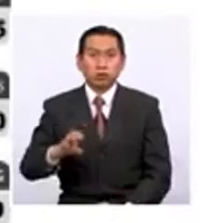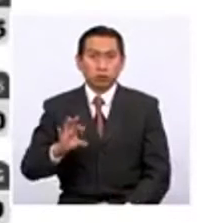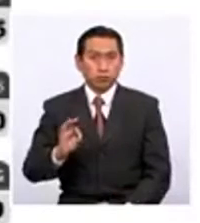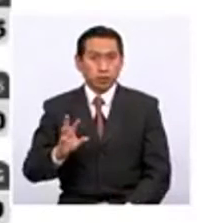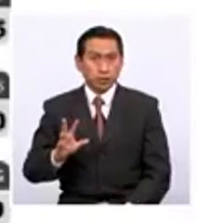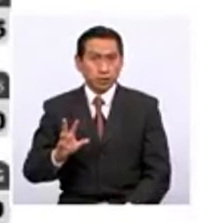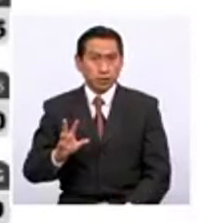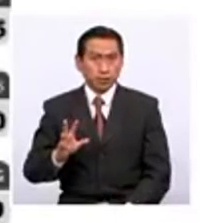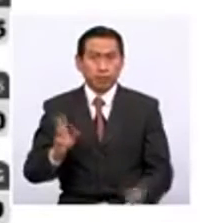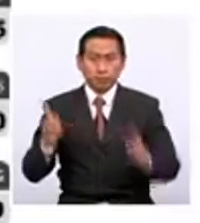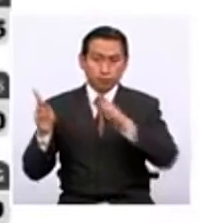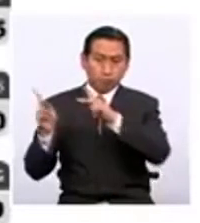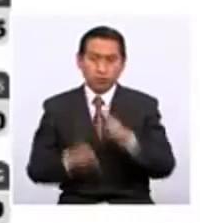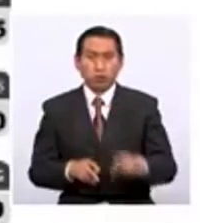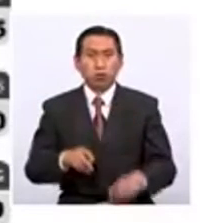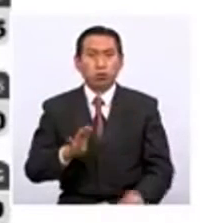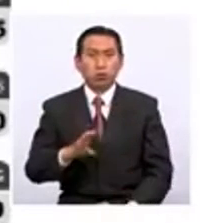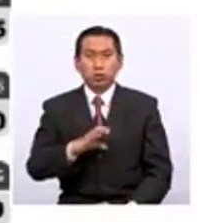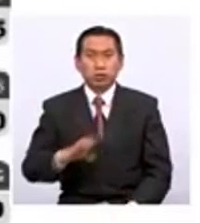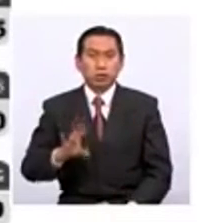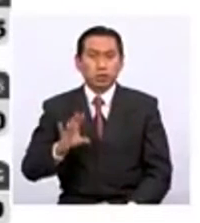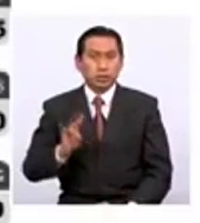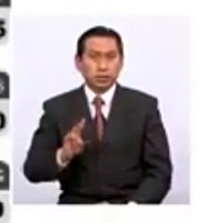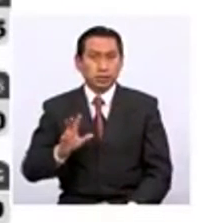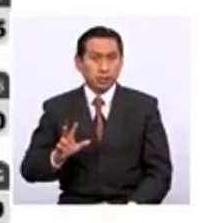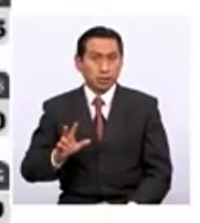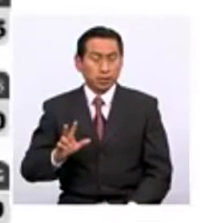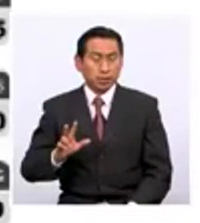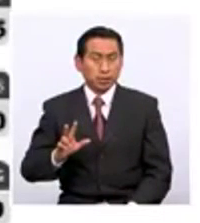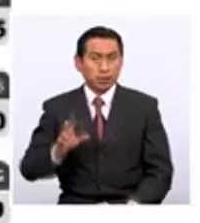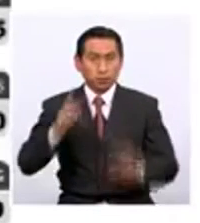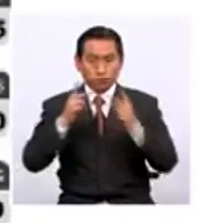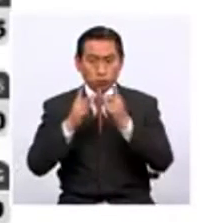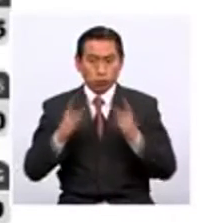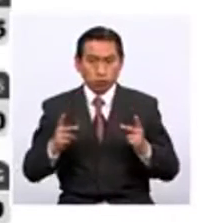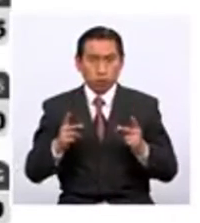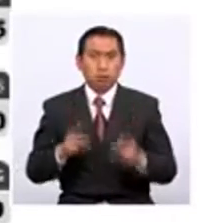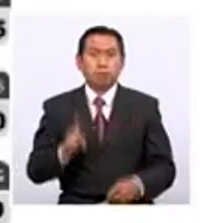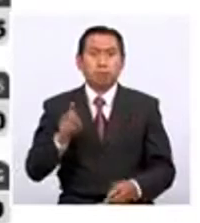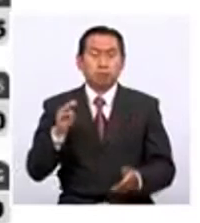2.493, Pando, 473, Potosí,